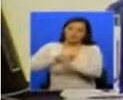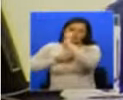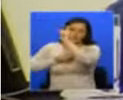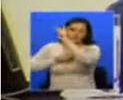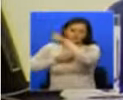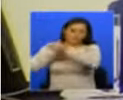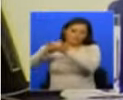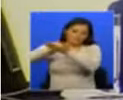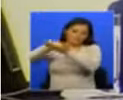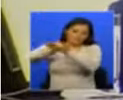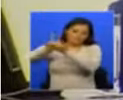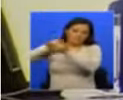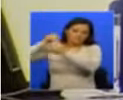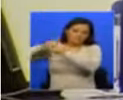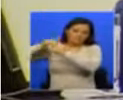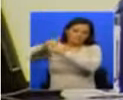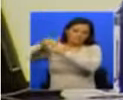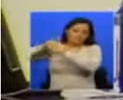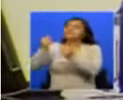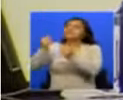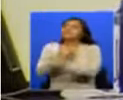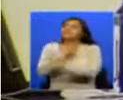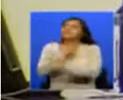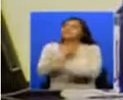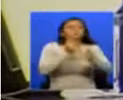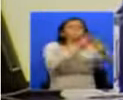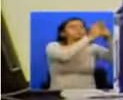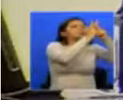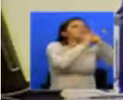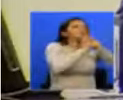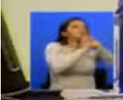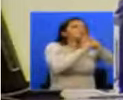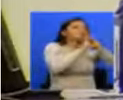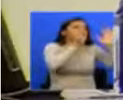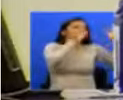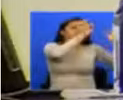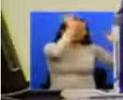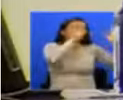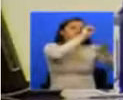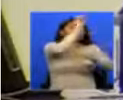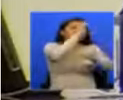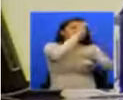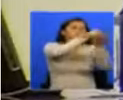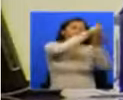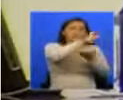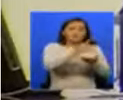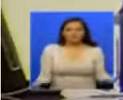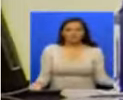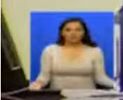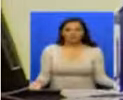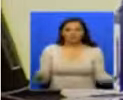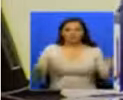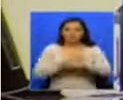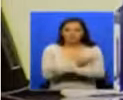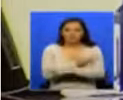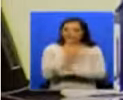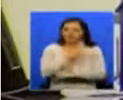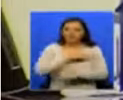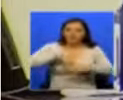liquidez al 0.5%, y el país perdía millones de dólares. Mucho más eficientes son los fondos de contingencia, los créditos de contingencia